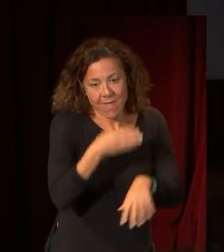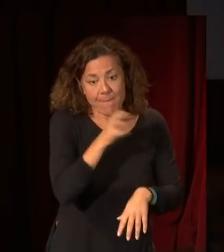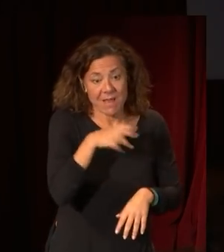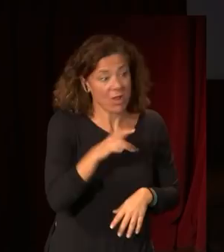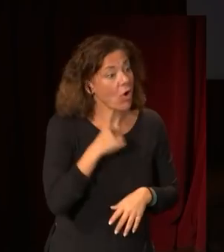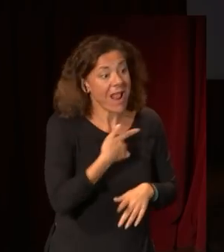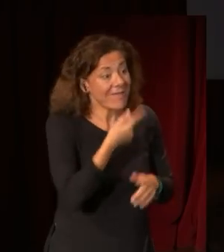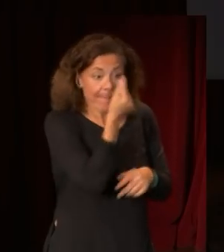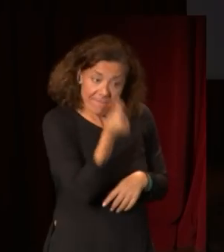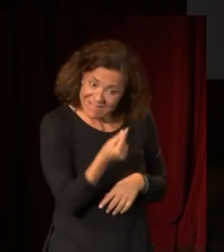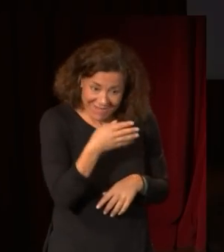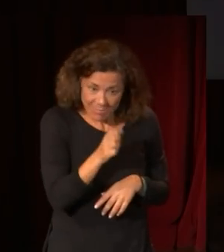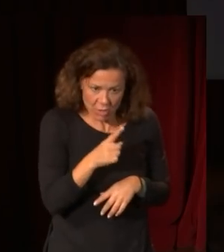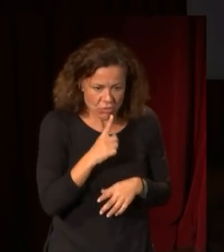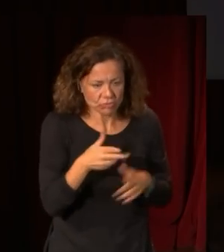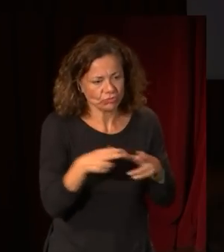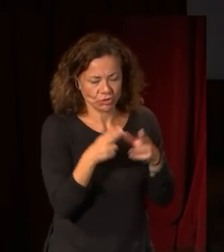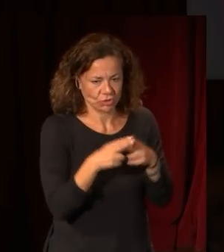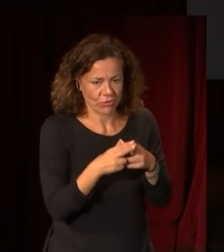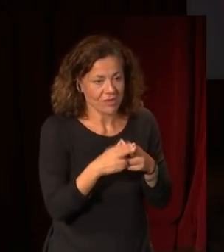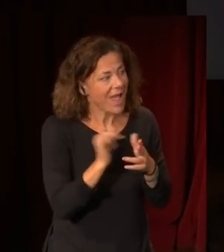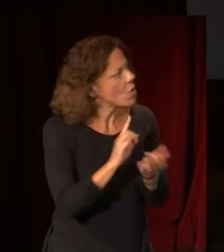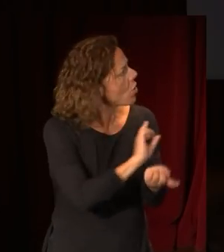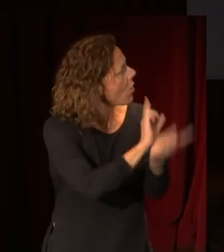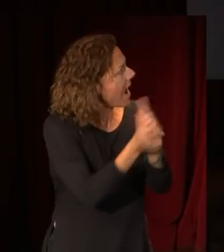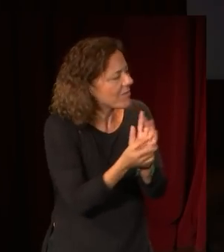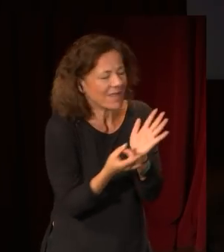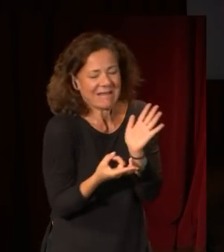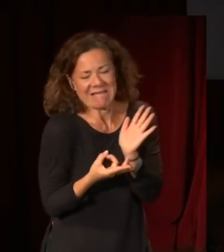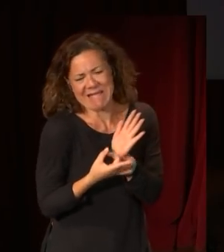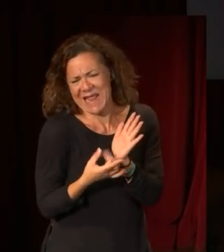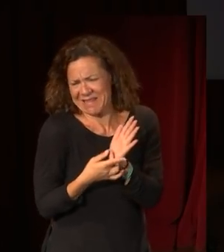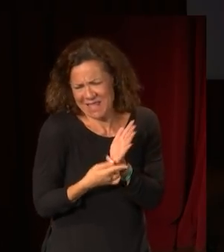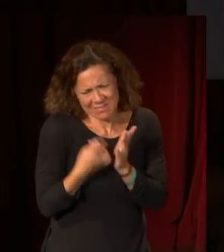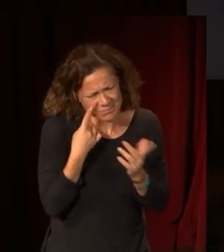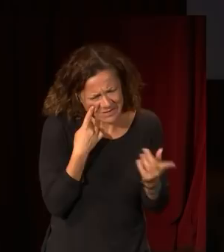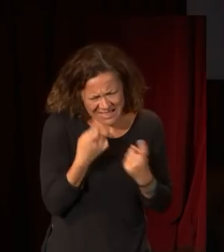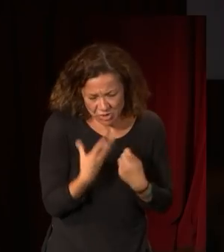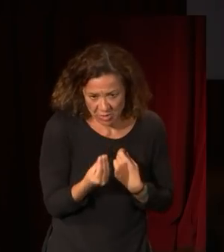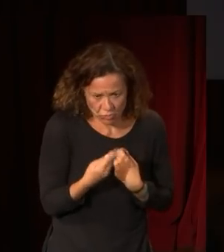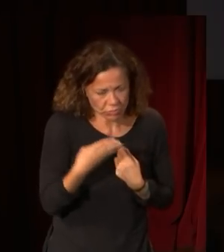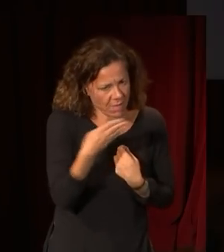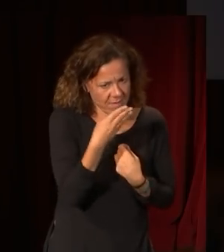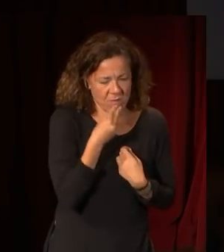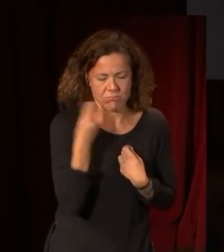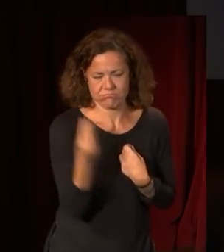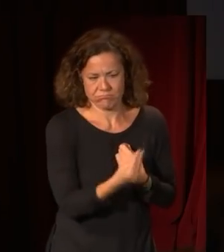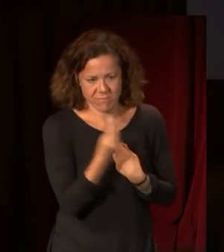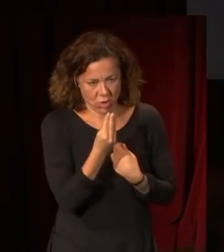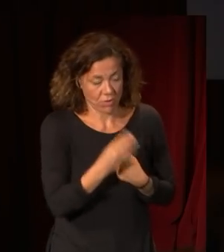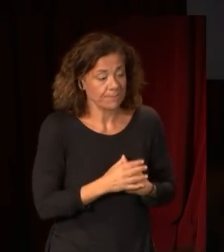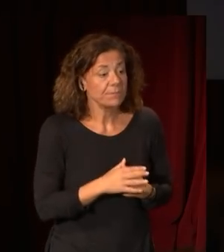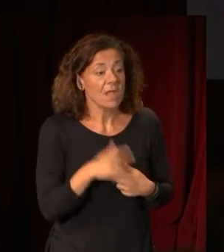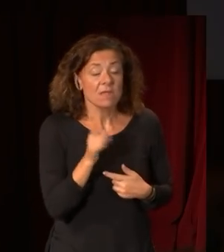estas tablas aquí podemos ver una diferencia un salto de nivel de calidad extraordinario respecto a la pintura de bermejo lo cierto es que